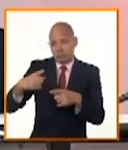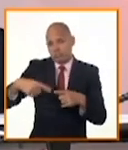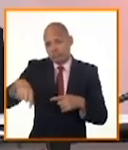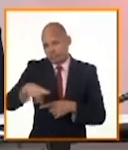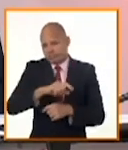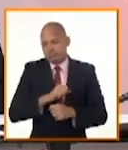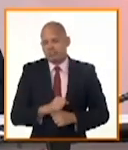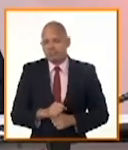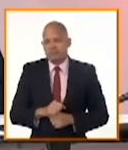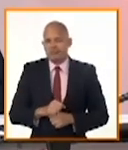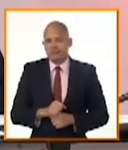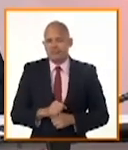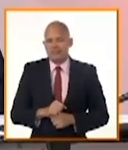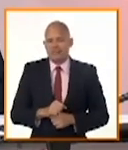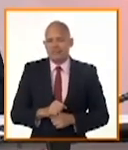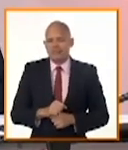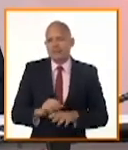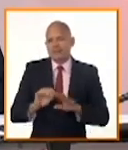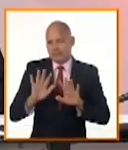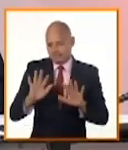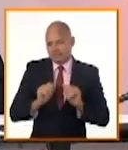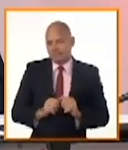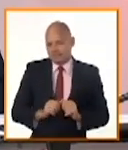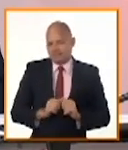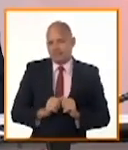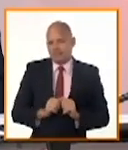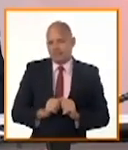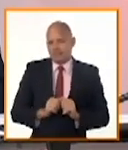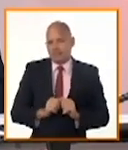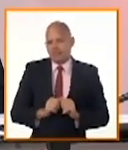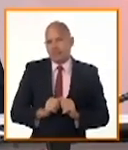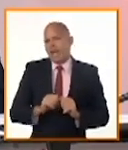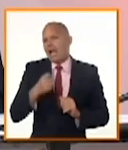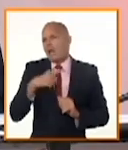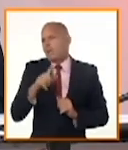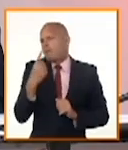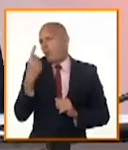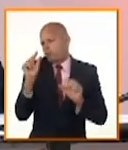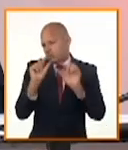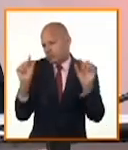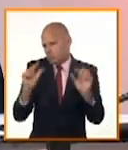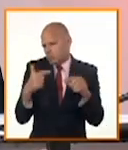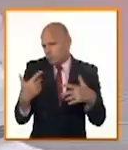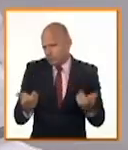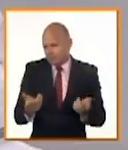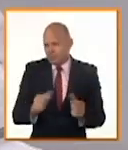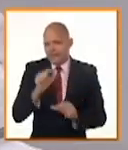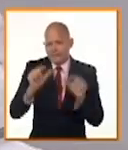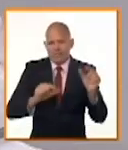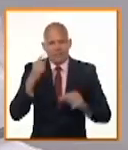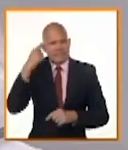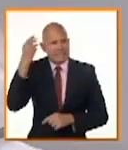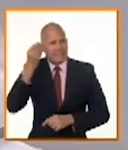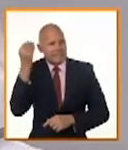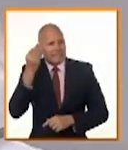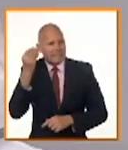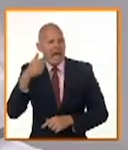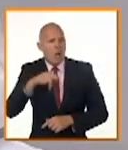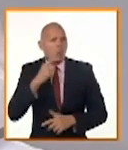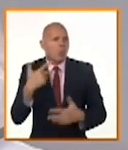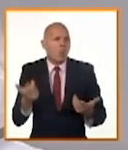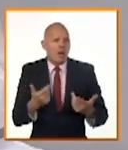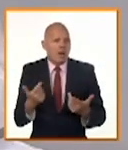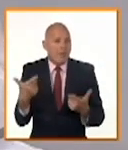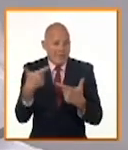una de las de las de los temas Por supuesto que siempre preocupa más Quiñones es el tema de los cajeros automáticos